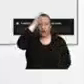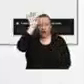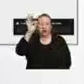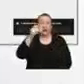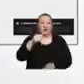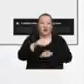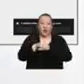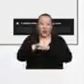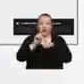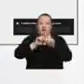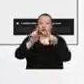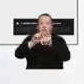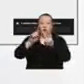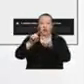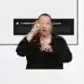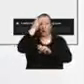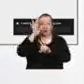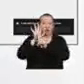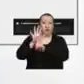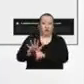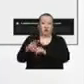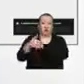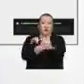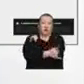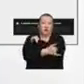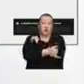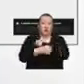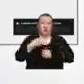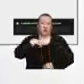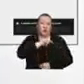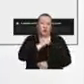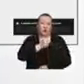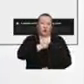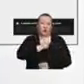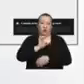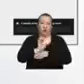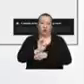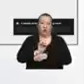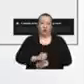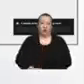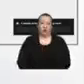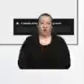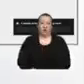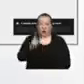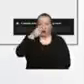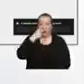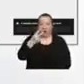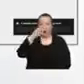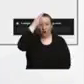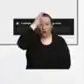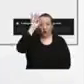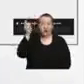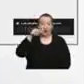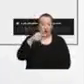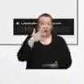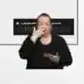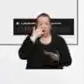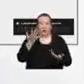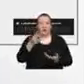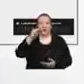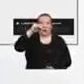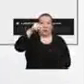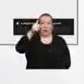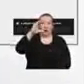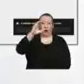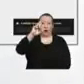patria ustedes viven en un país desarrollado muchos vienen de francia imagínense un akrón envuelto en un